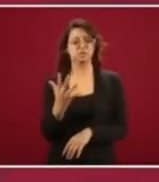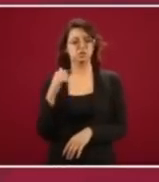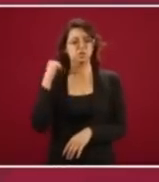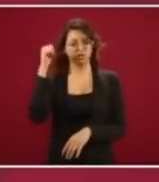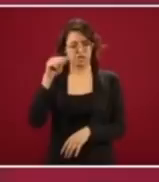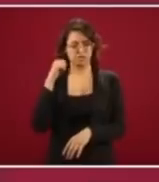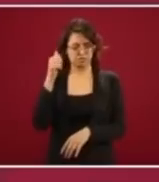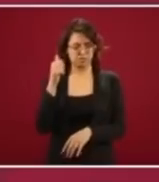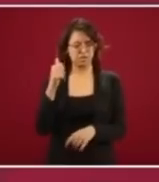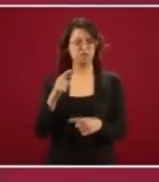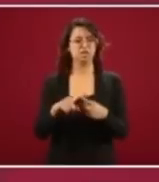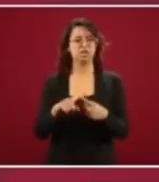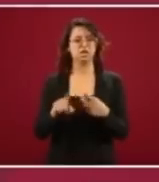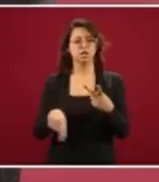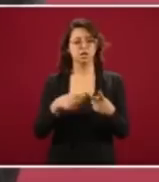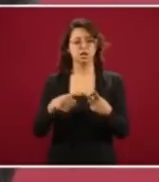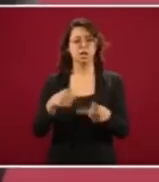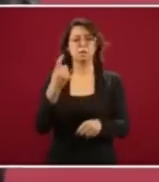1 de julio,